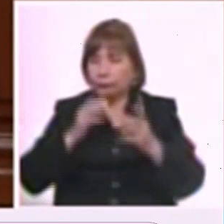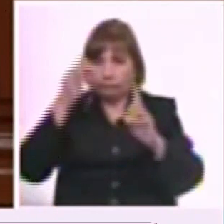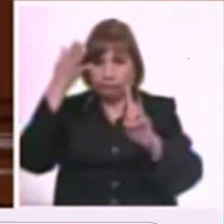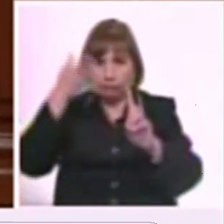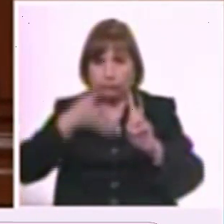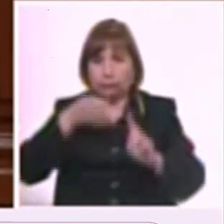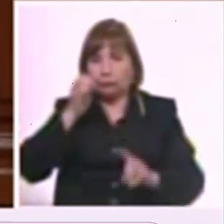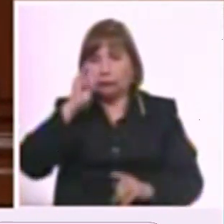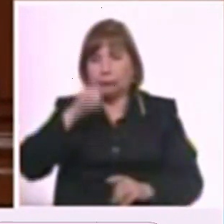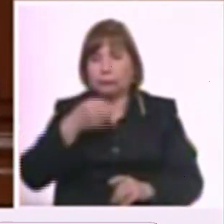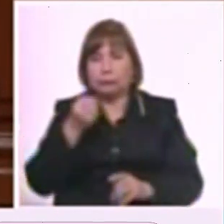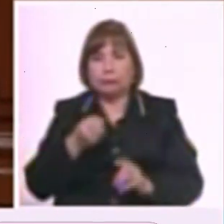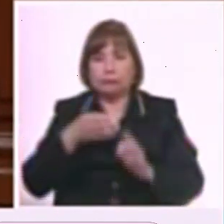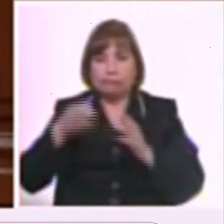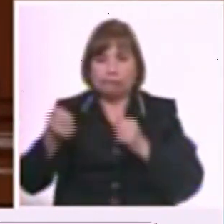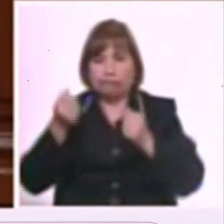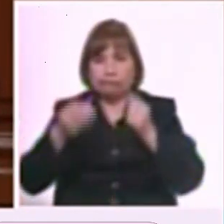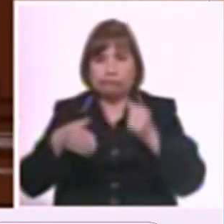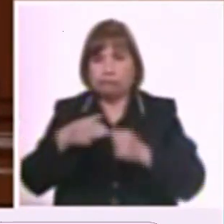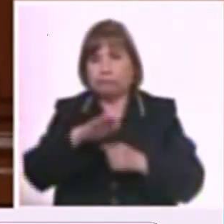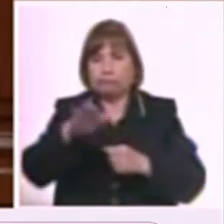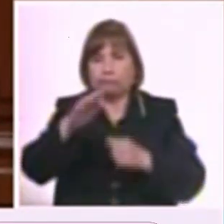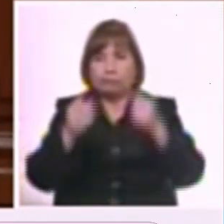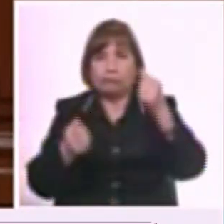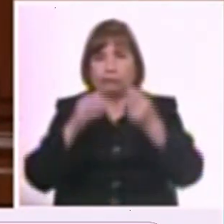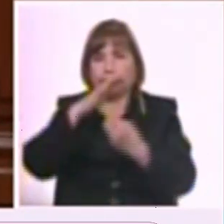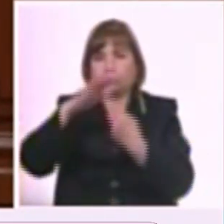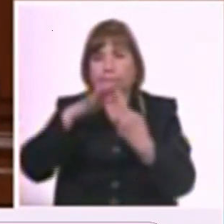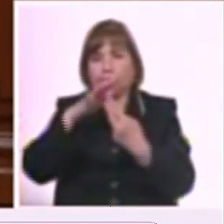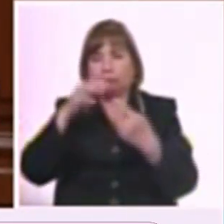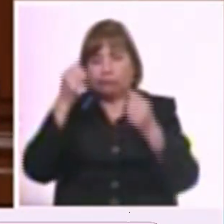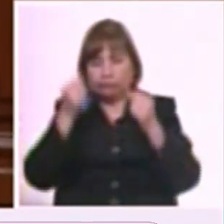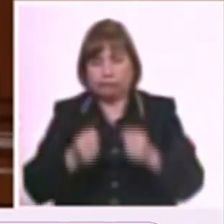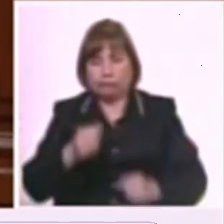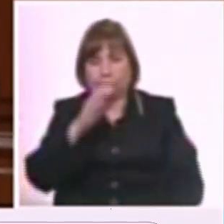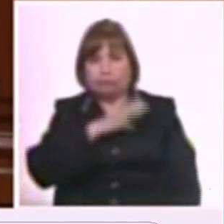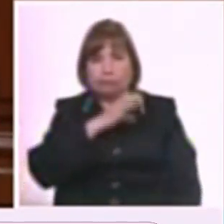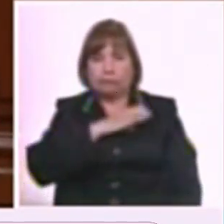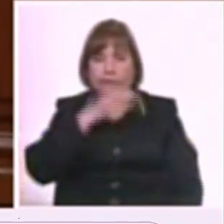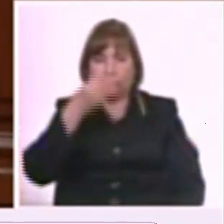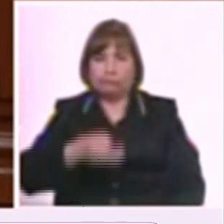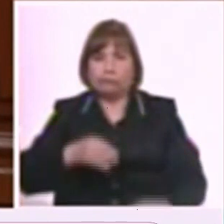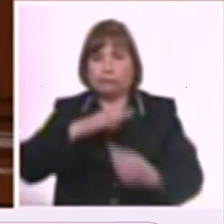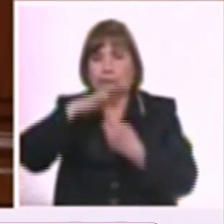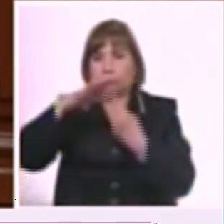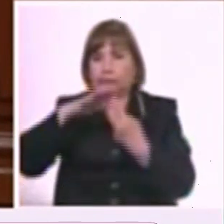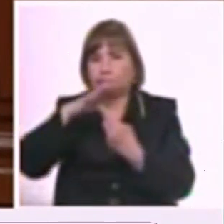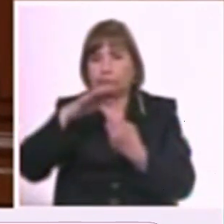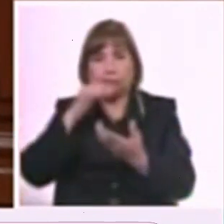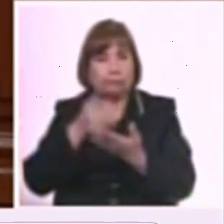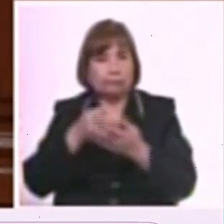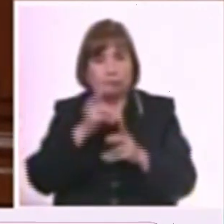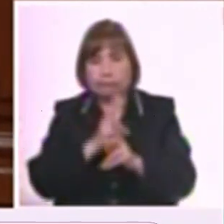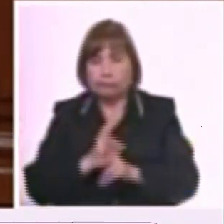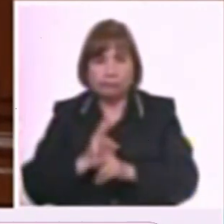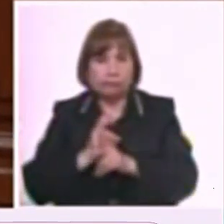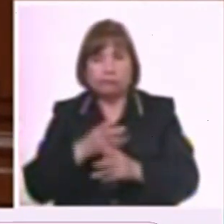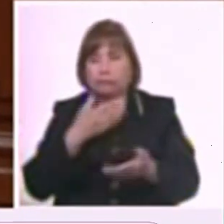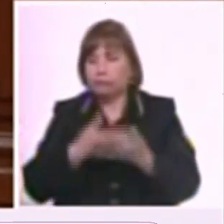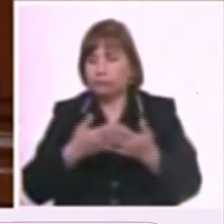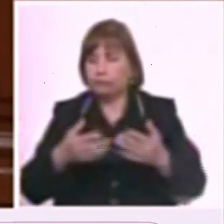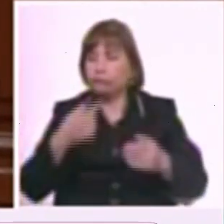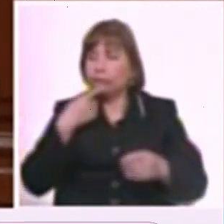y desarrollo de competencias desde el nivel inicial, en el que se incluirá por primera vez como plan piloto el inglés a partir del segundo